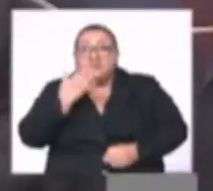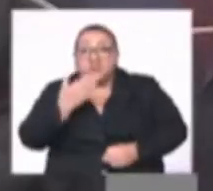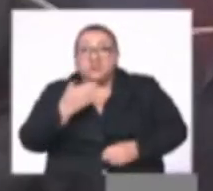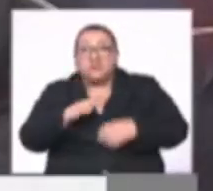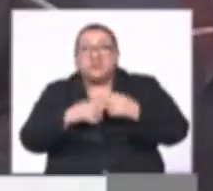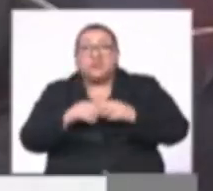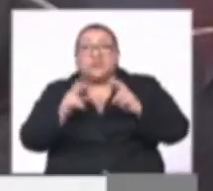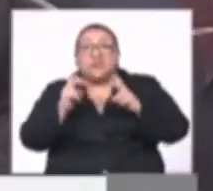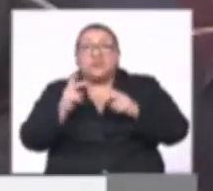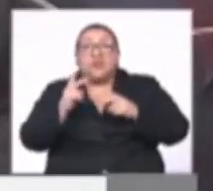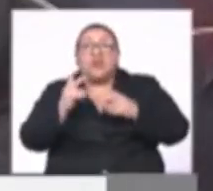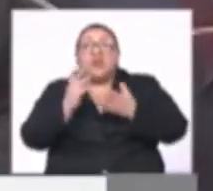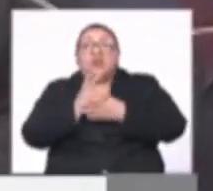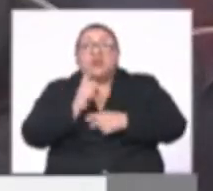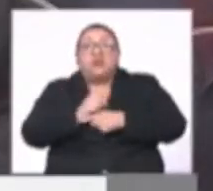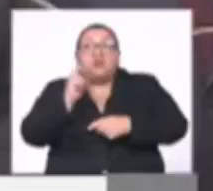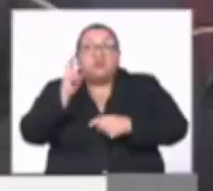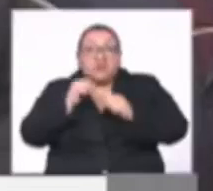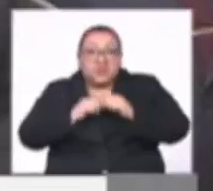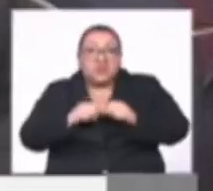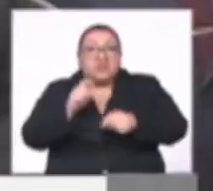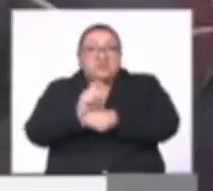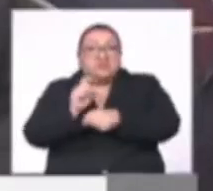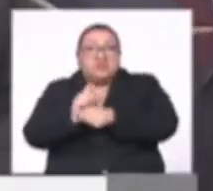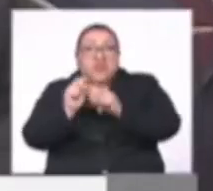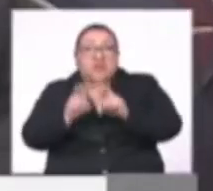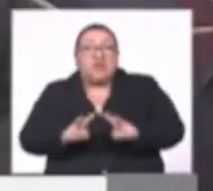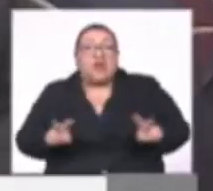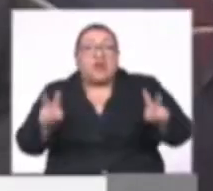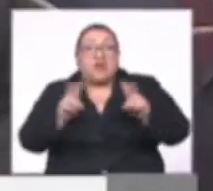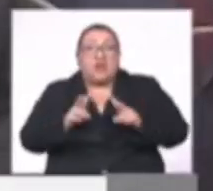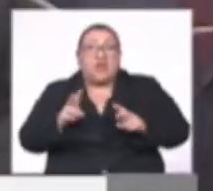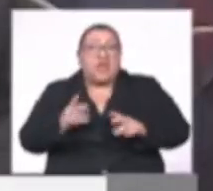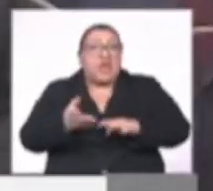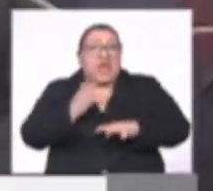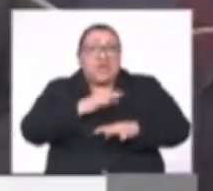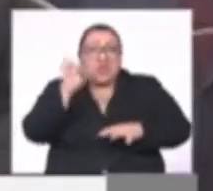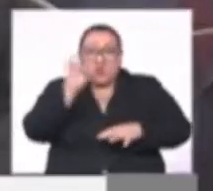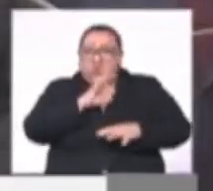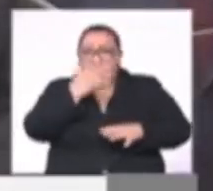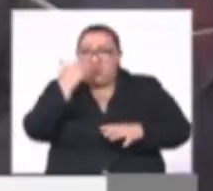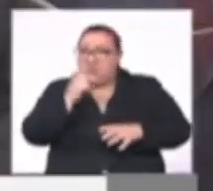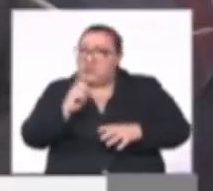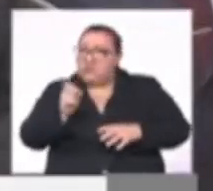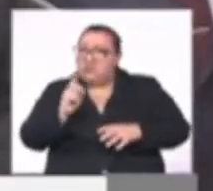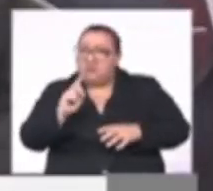profesores por seguir enseñándonos los valores que nunca debemos olvidar.